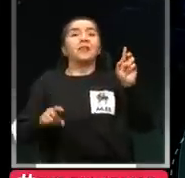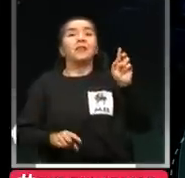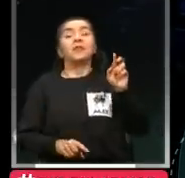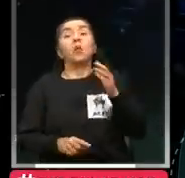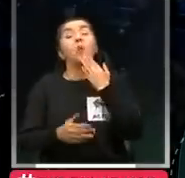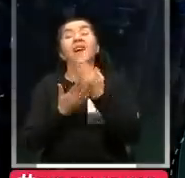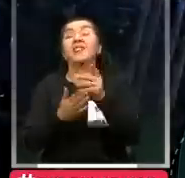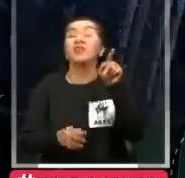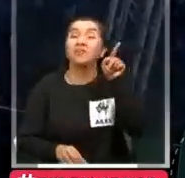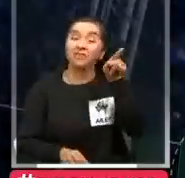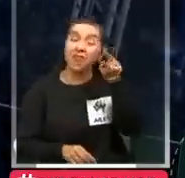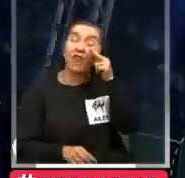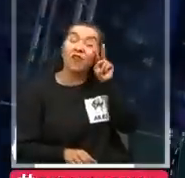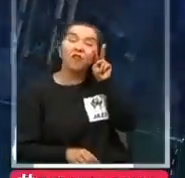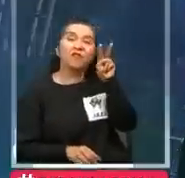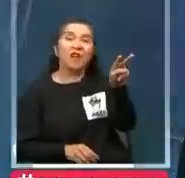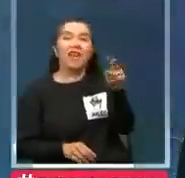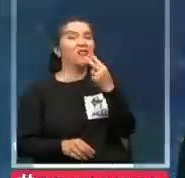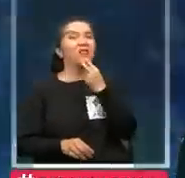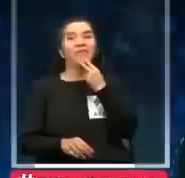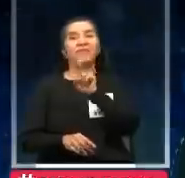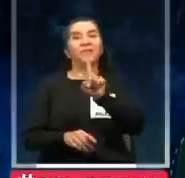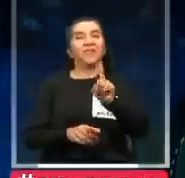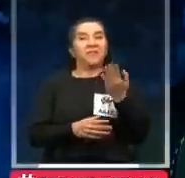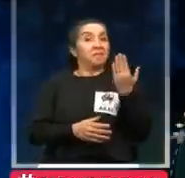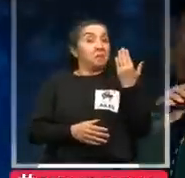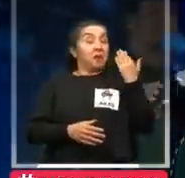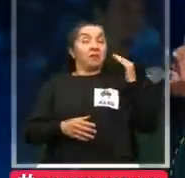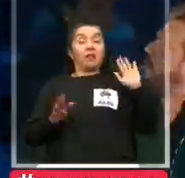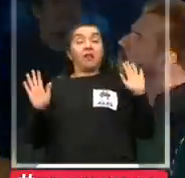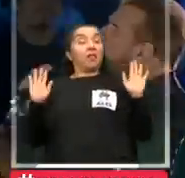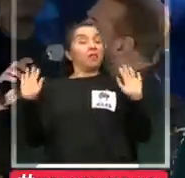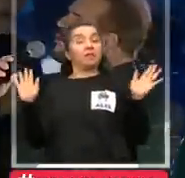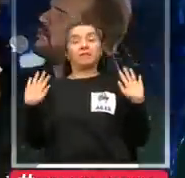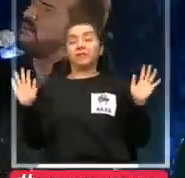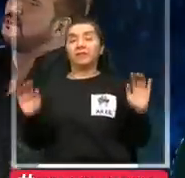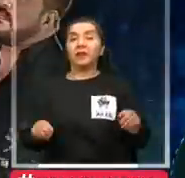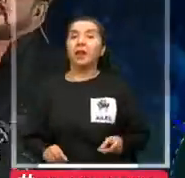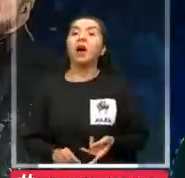Cuando lo ve, no vive más en el pasado.